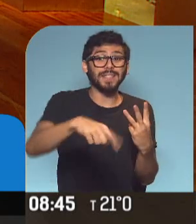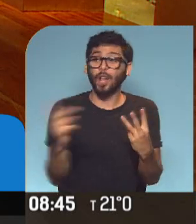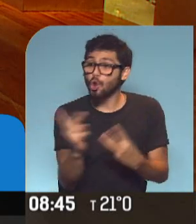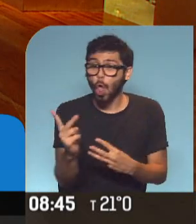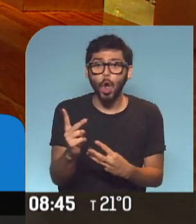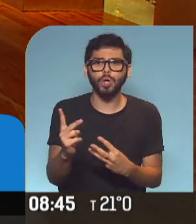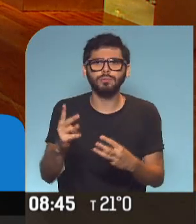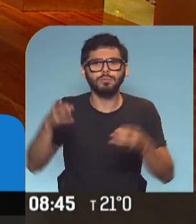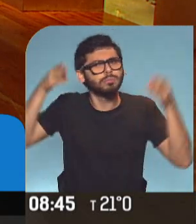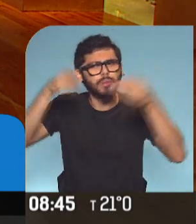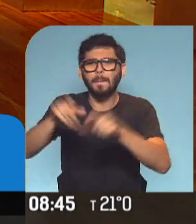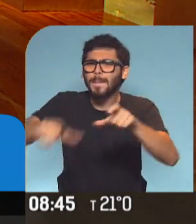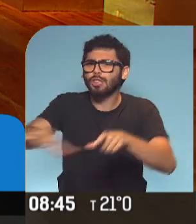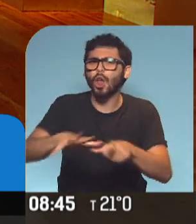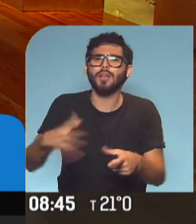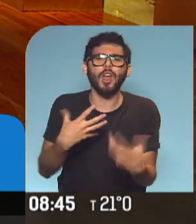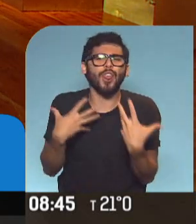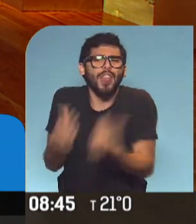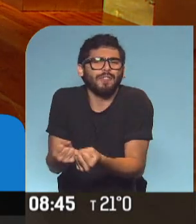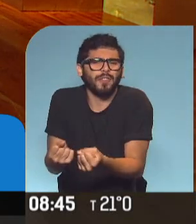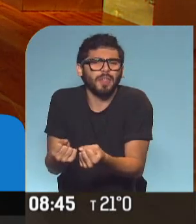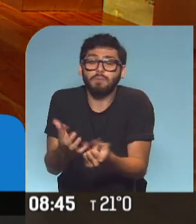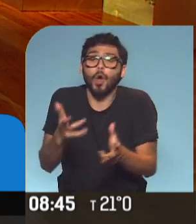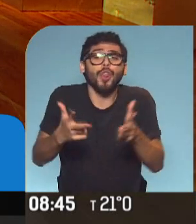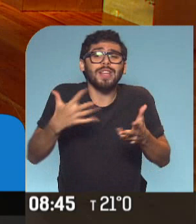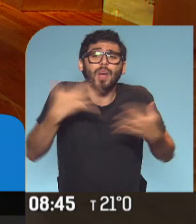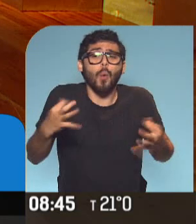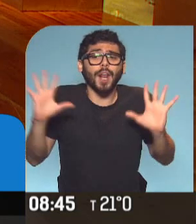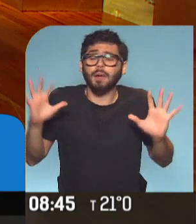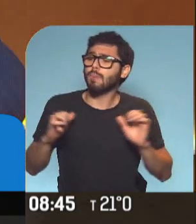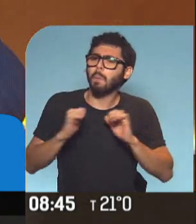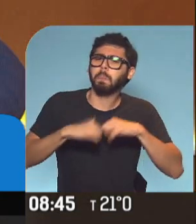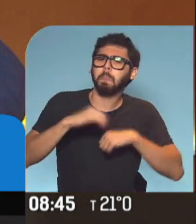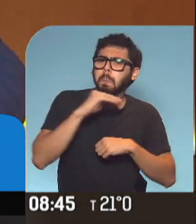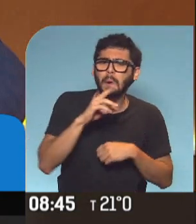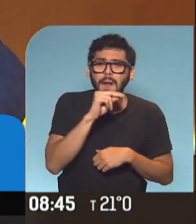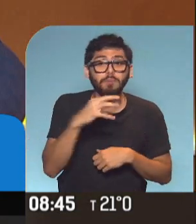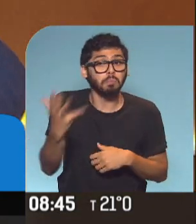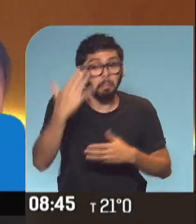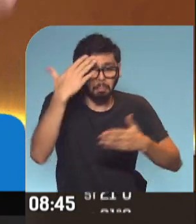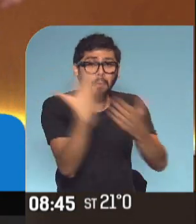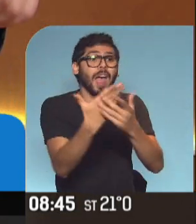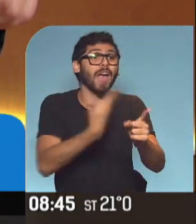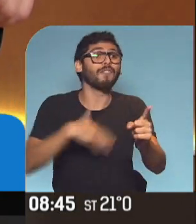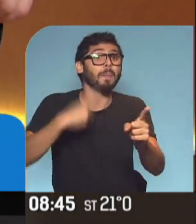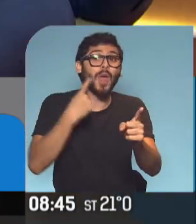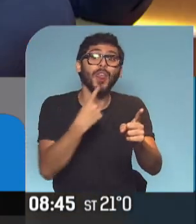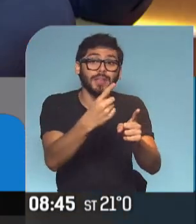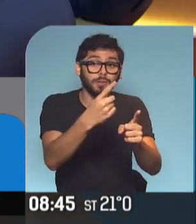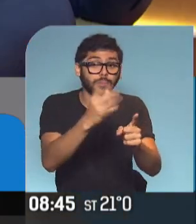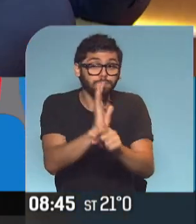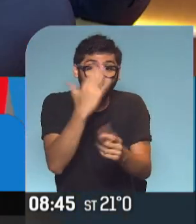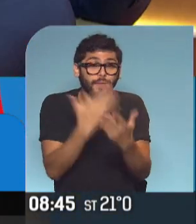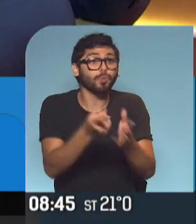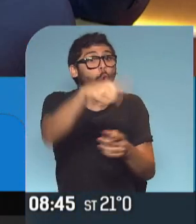vocación de defender los intereses de la gente diciéndole a la sociedad la verdad y como no tiene nada que ocultar son capaces de decirle por ejemplo el fondo monetario ustedes muchachos